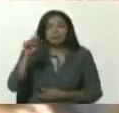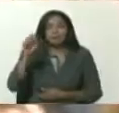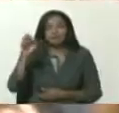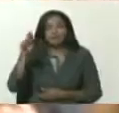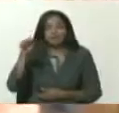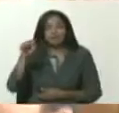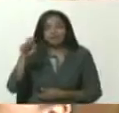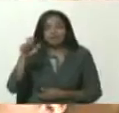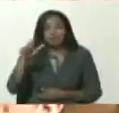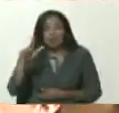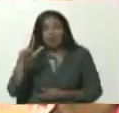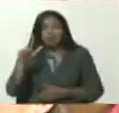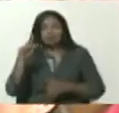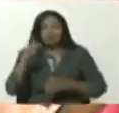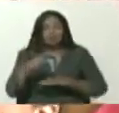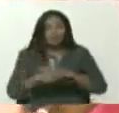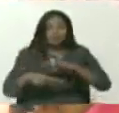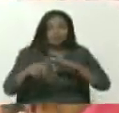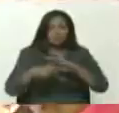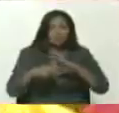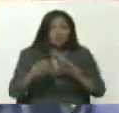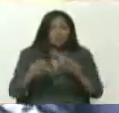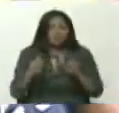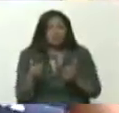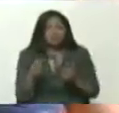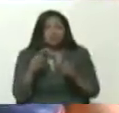inicial y primaria en paz.